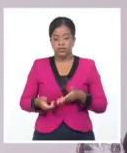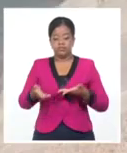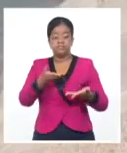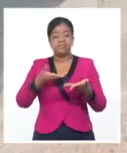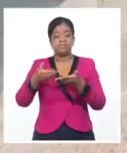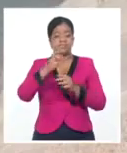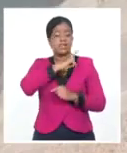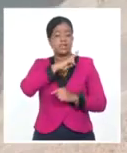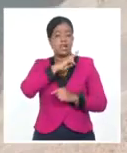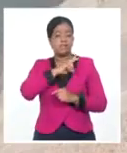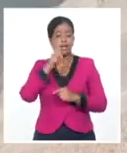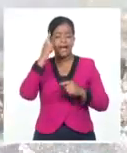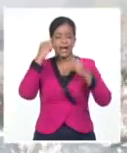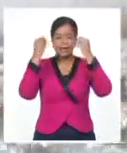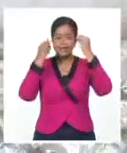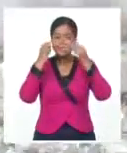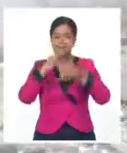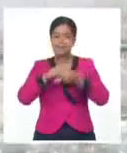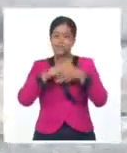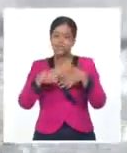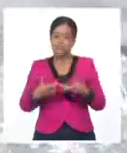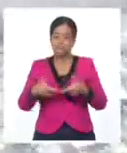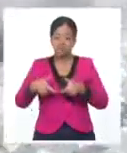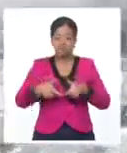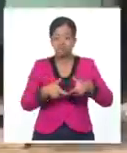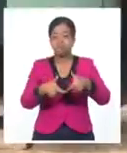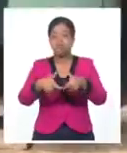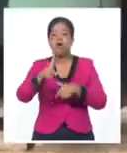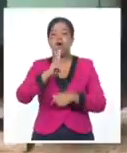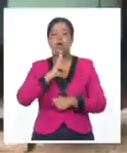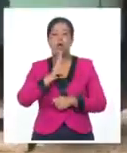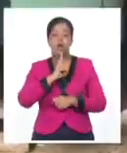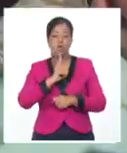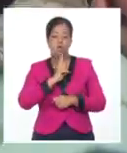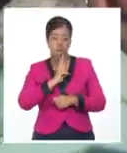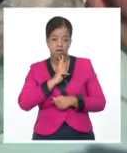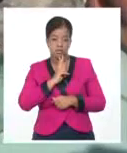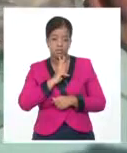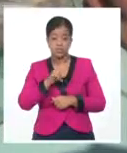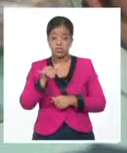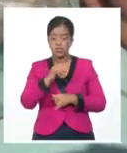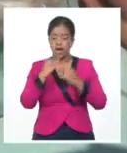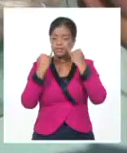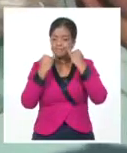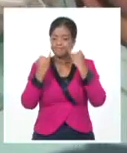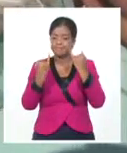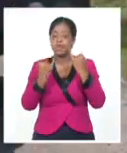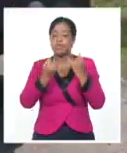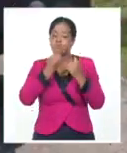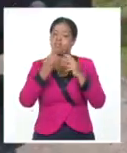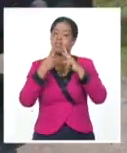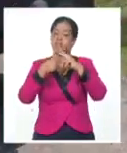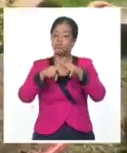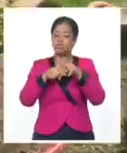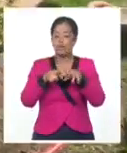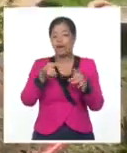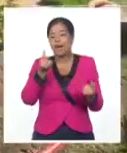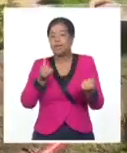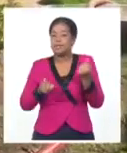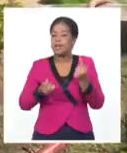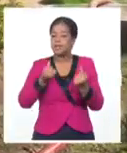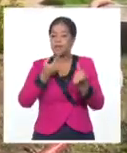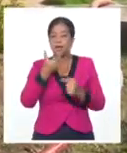sector, se analizó el servicio de abasto por redes y el suministro de agua por pipas. Se insistió en la búsqueda de soluciones y alternativas